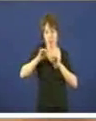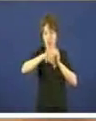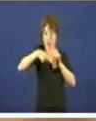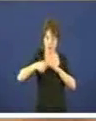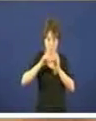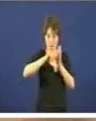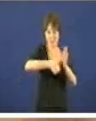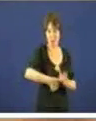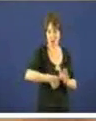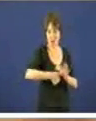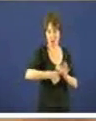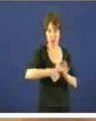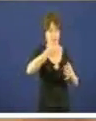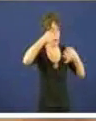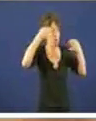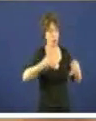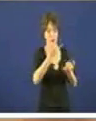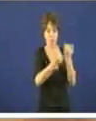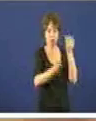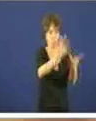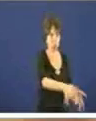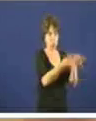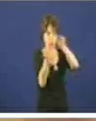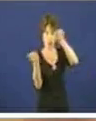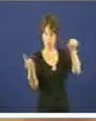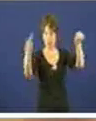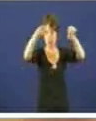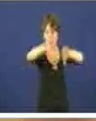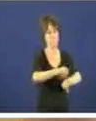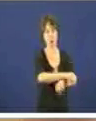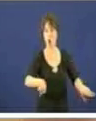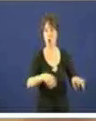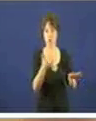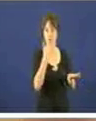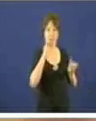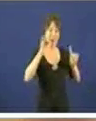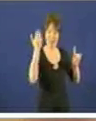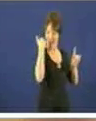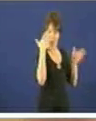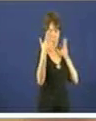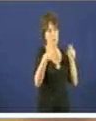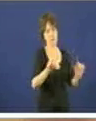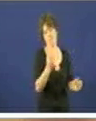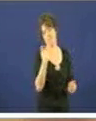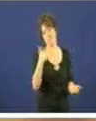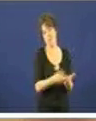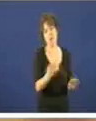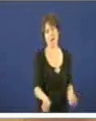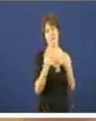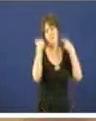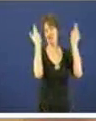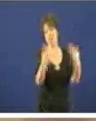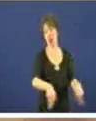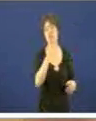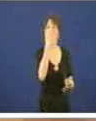que constatar que todo virou a pior. Se daquela constatei, señoría, o seu fracaso, porque vostede prometera unha